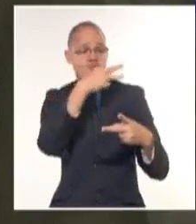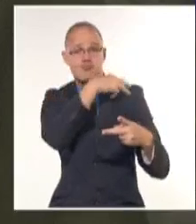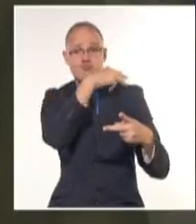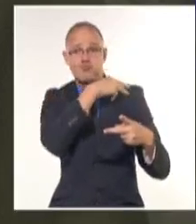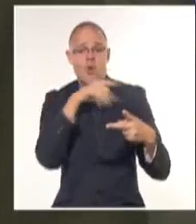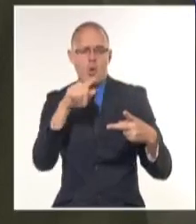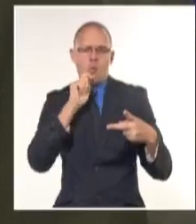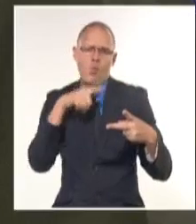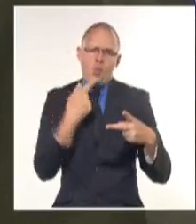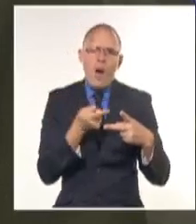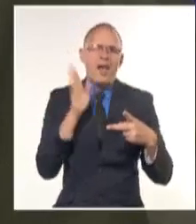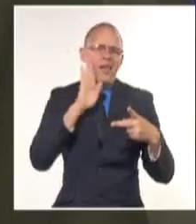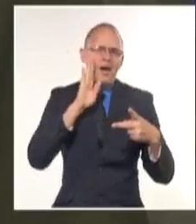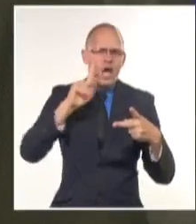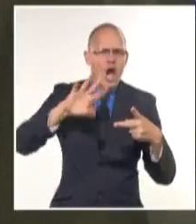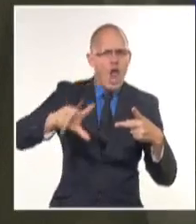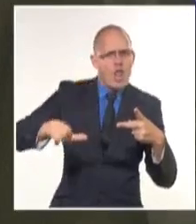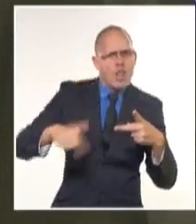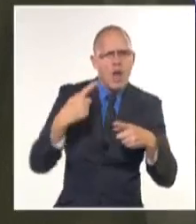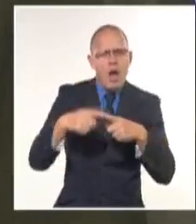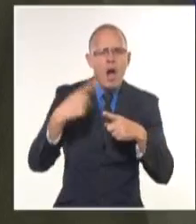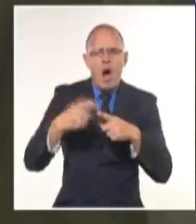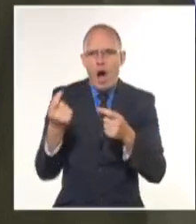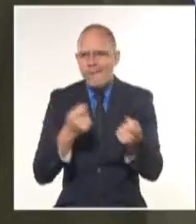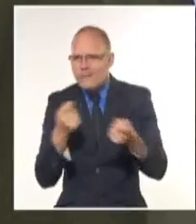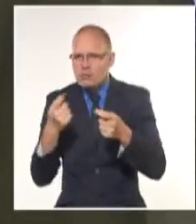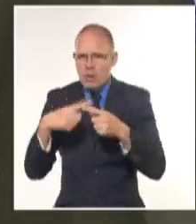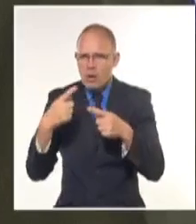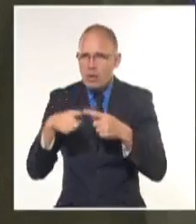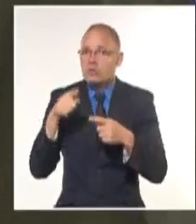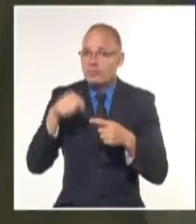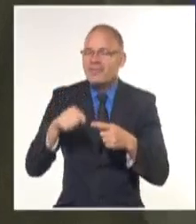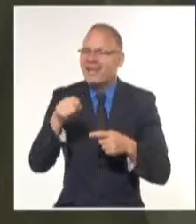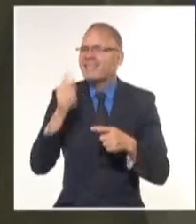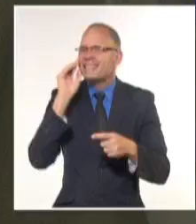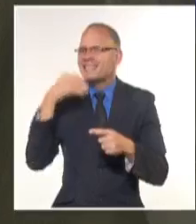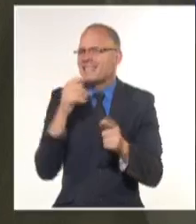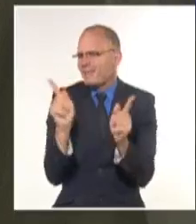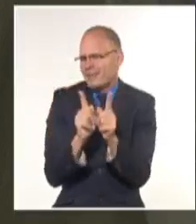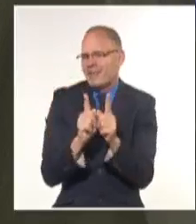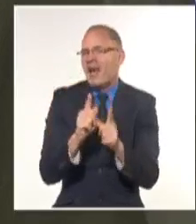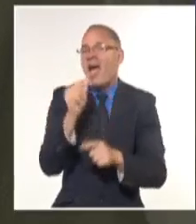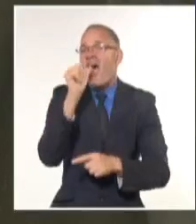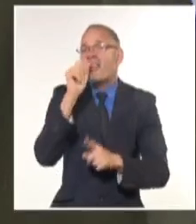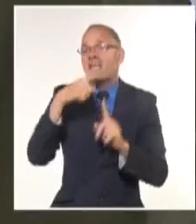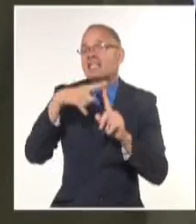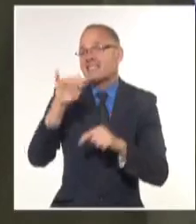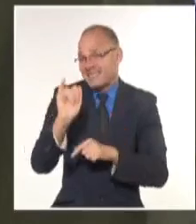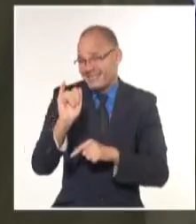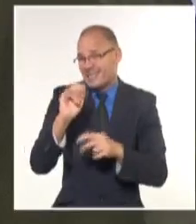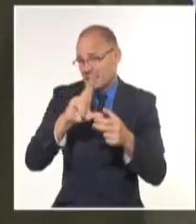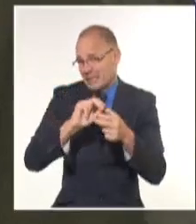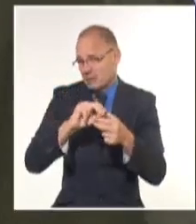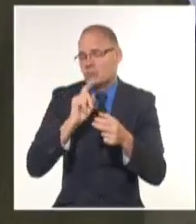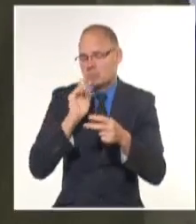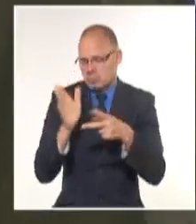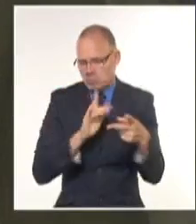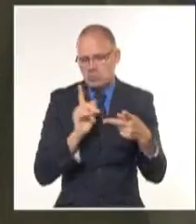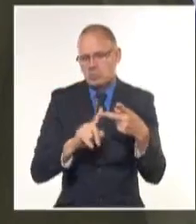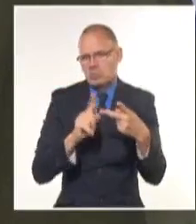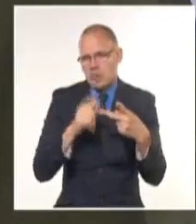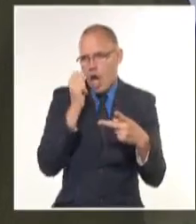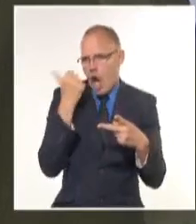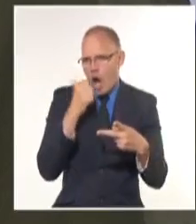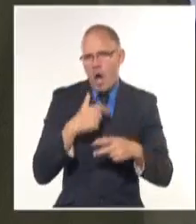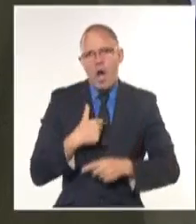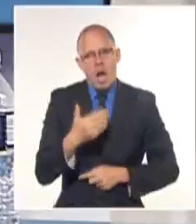delitos contra la economía de la Dirección Técnica de Investigaciones, la DTI. Coronel, bienvenido nuevamente a este que es su programa. Muchas gracias, la posibilidad de volver a